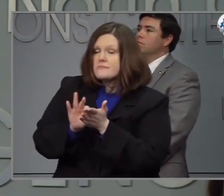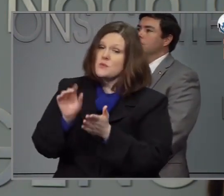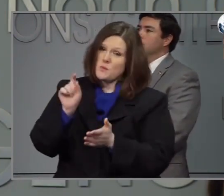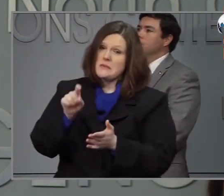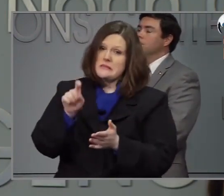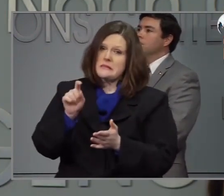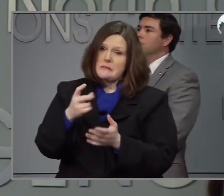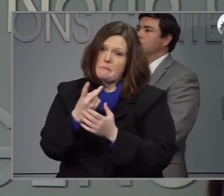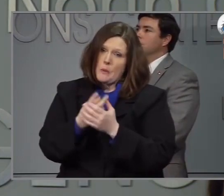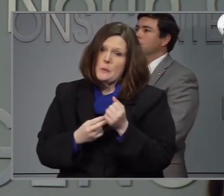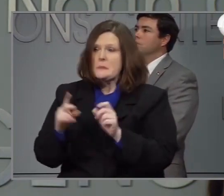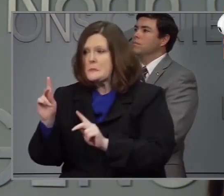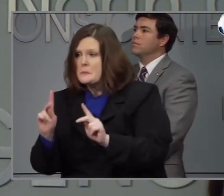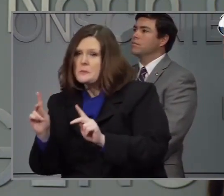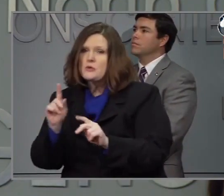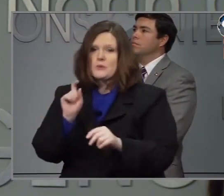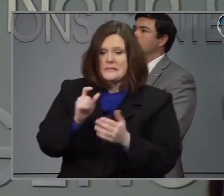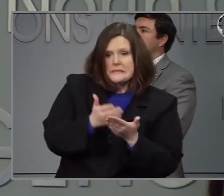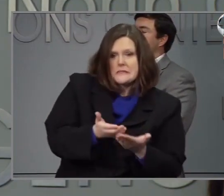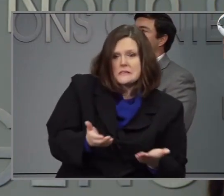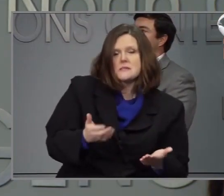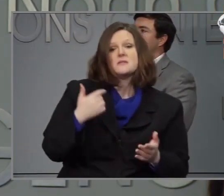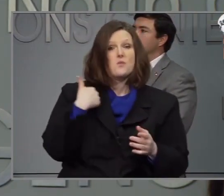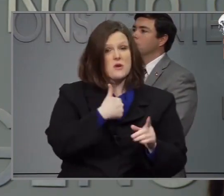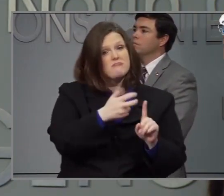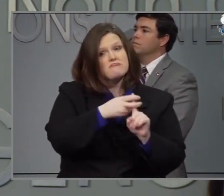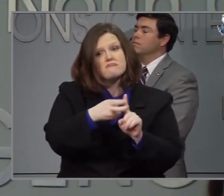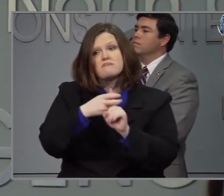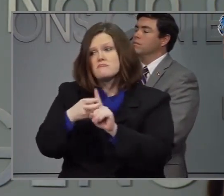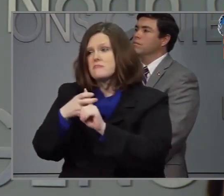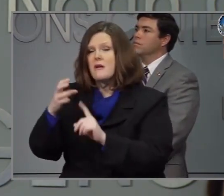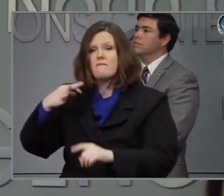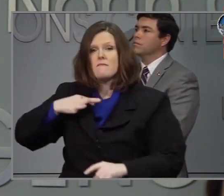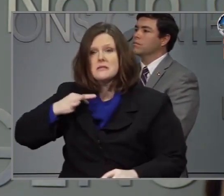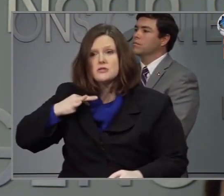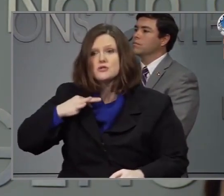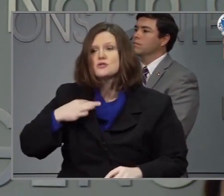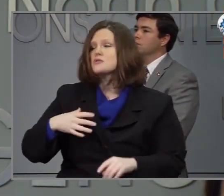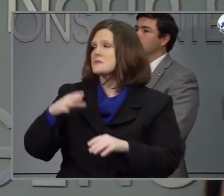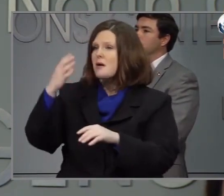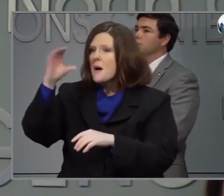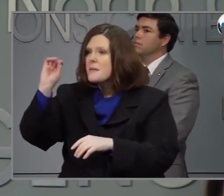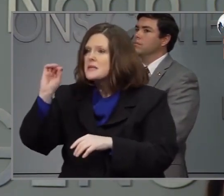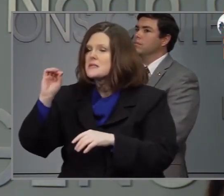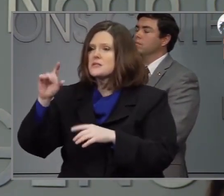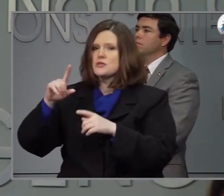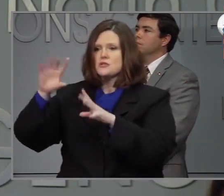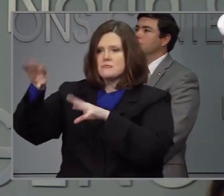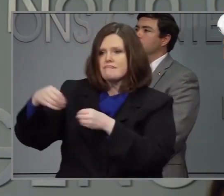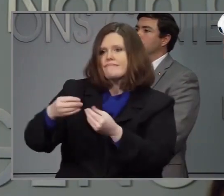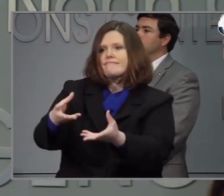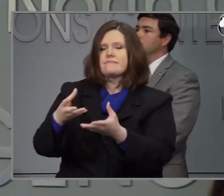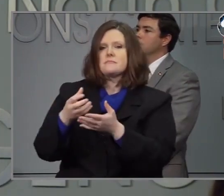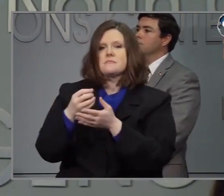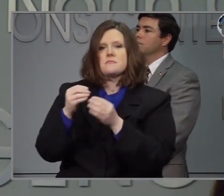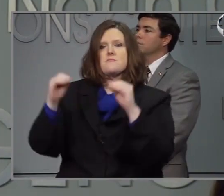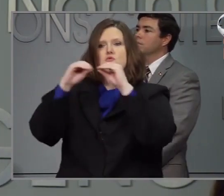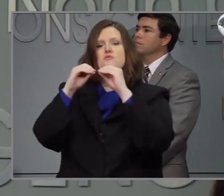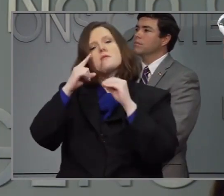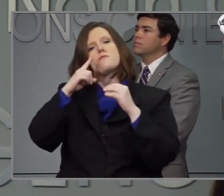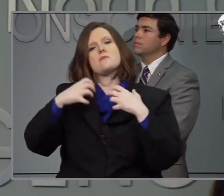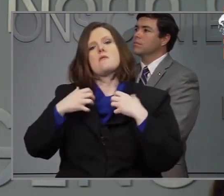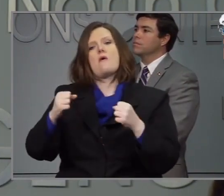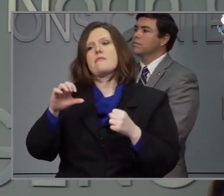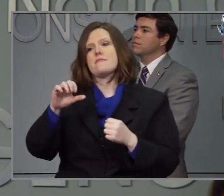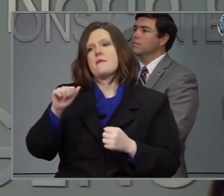y ahora necesitamos recursos humanos y suministros estamos reclutando a voluntarios y compañías